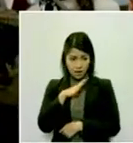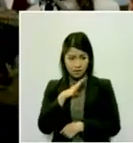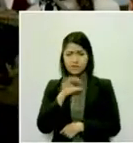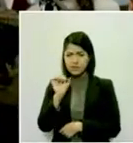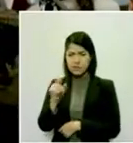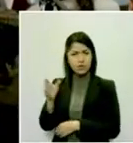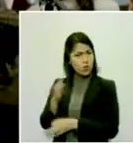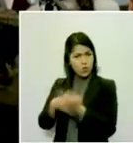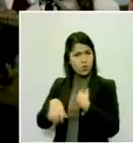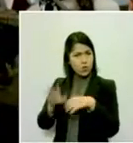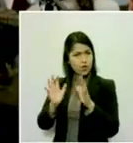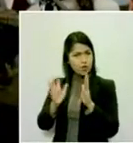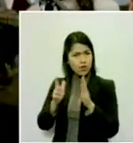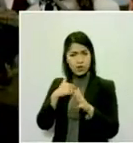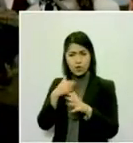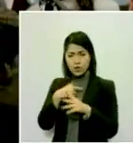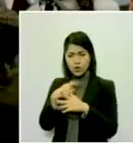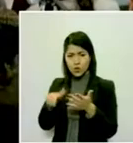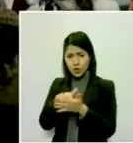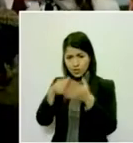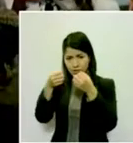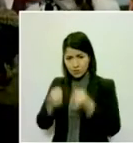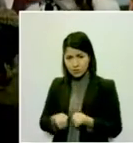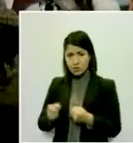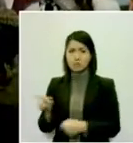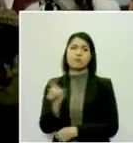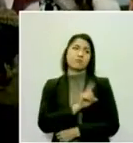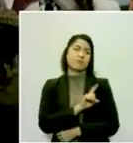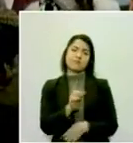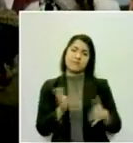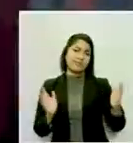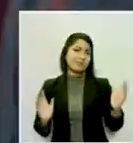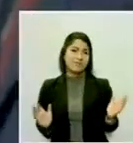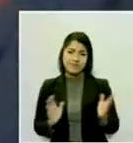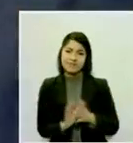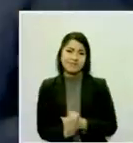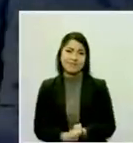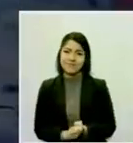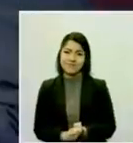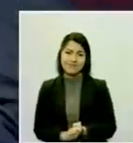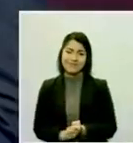estamos tarjetizados. ¿No tienes plaza? ¿Qué? No, tiene plaza.